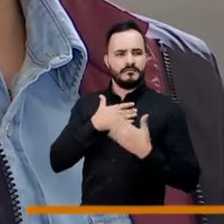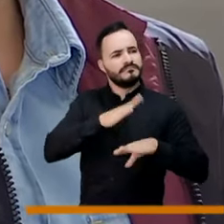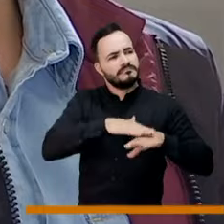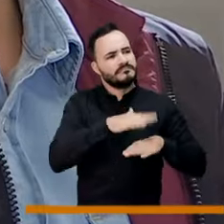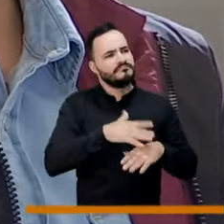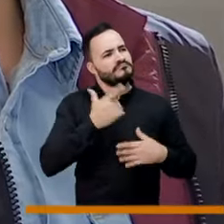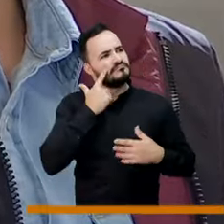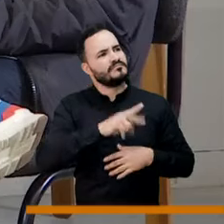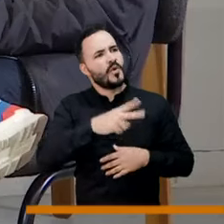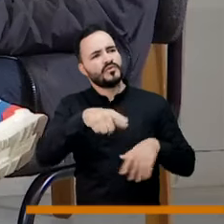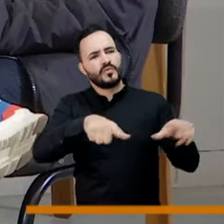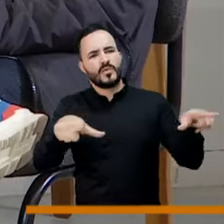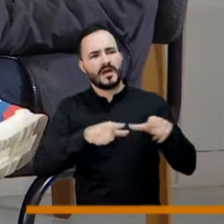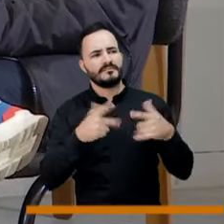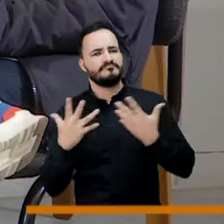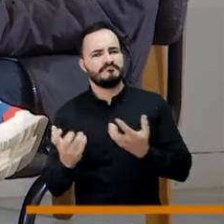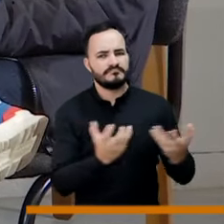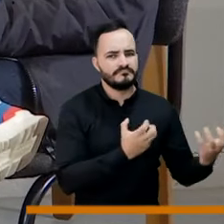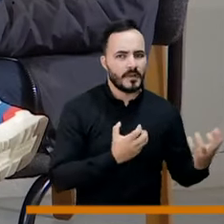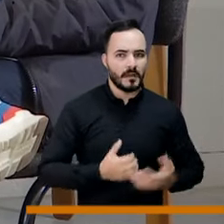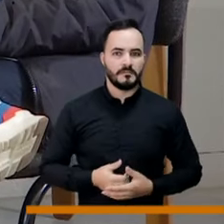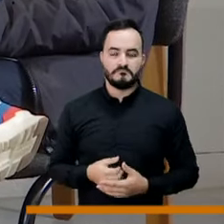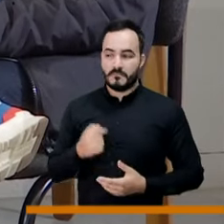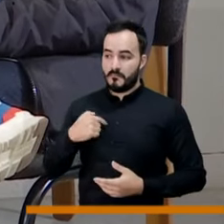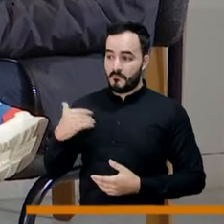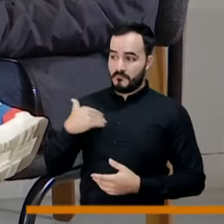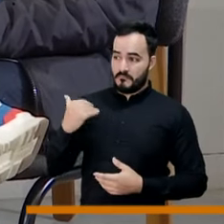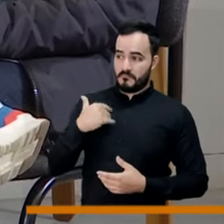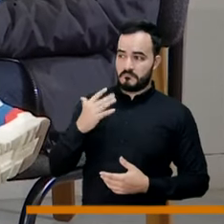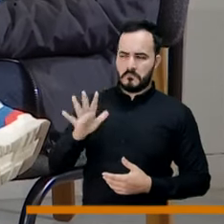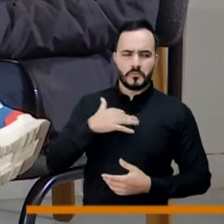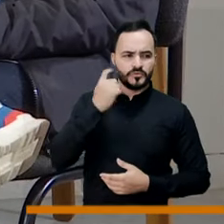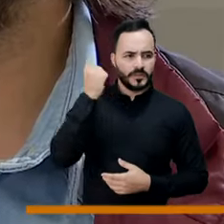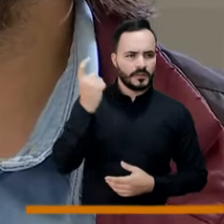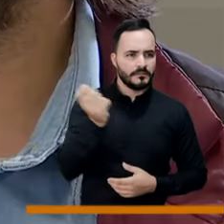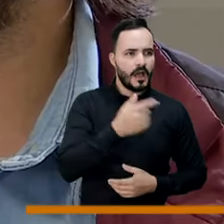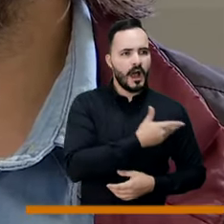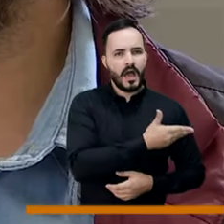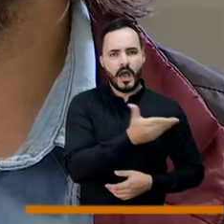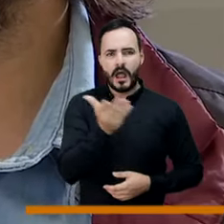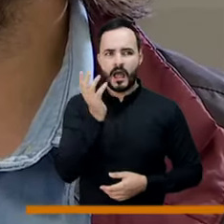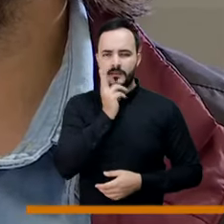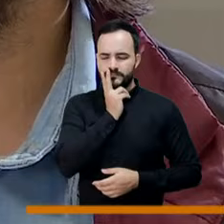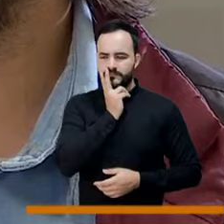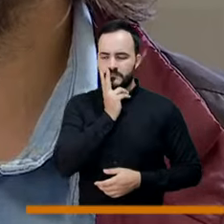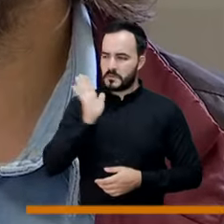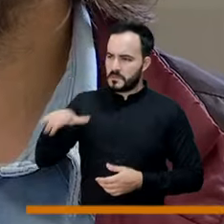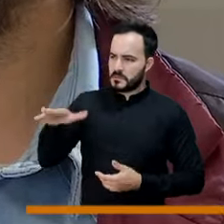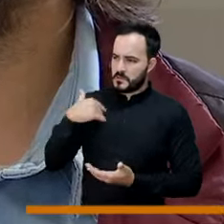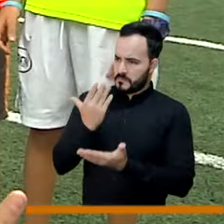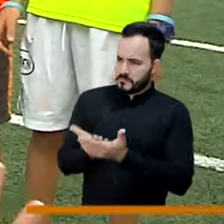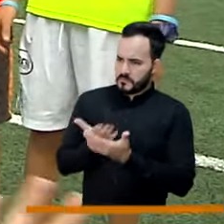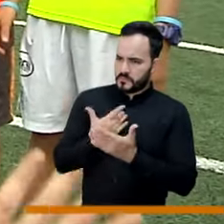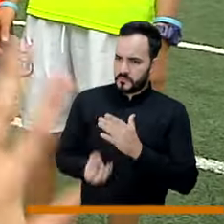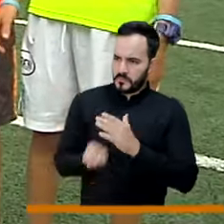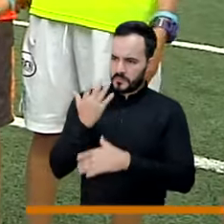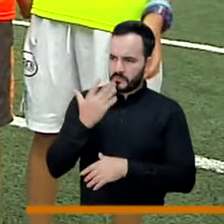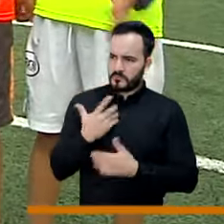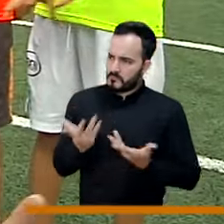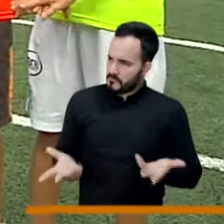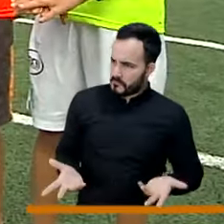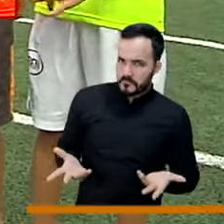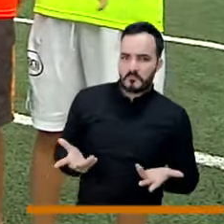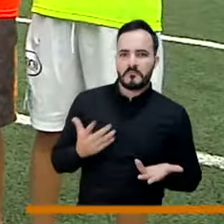sitio. Entonces yo ahí dije, pero busqué y no había nada, y yo no... Ahí nació mis